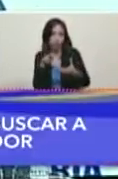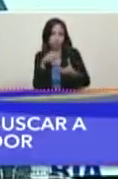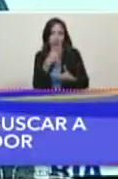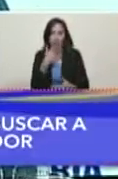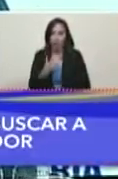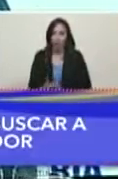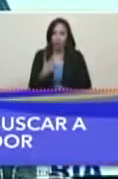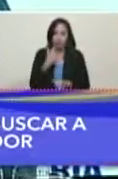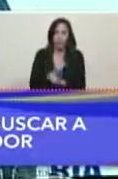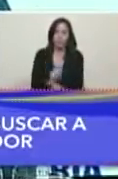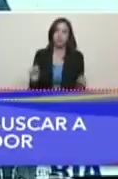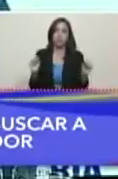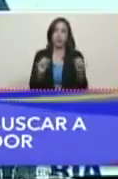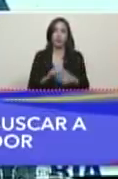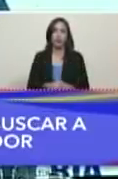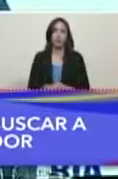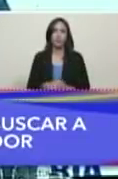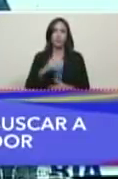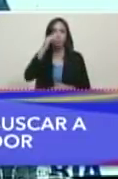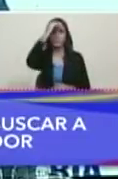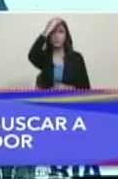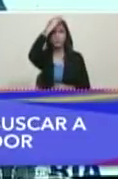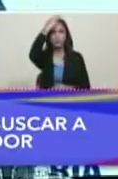Se le salía la baba.